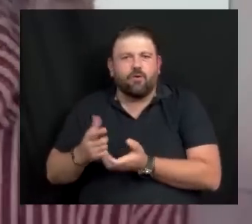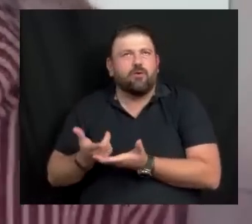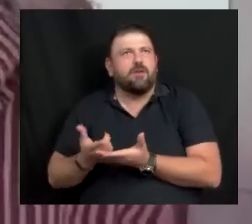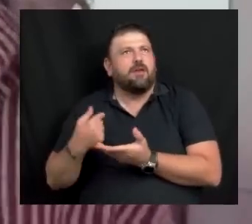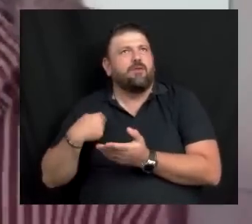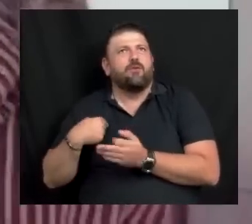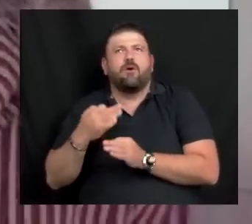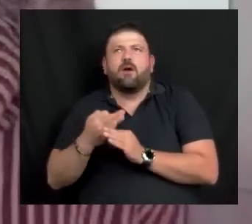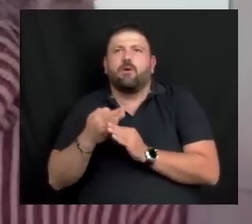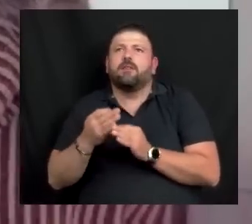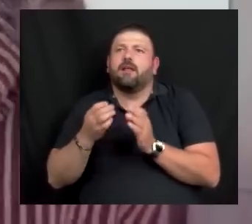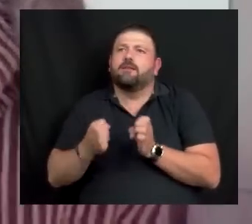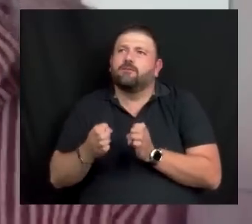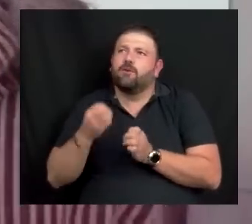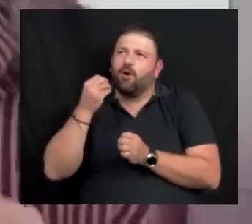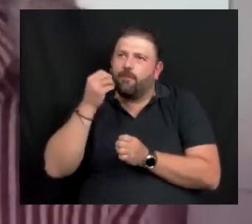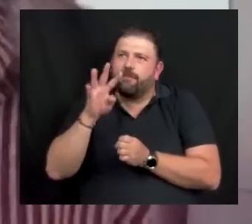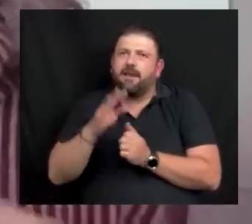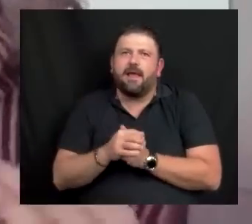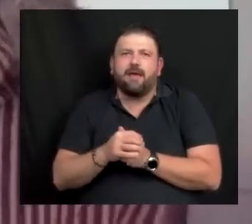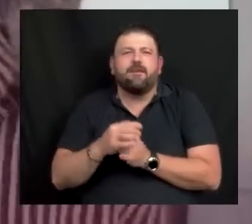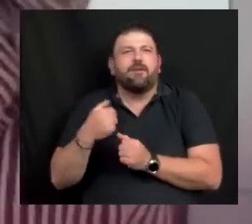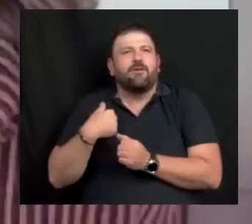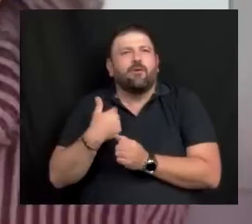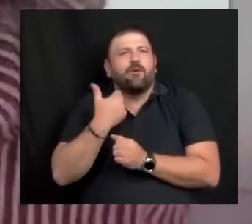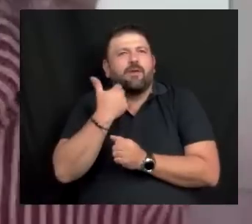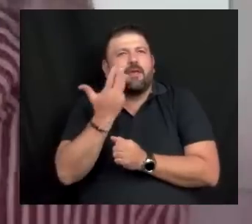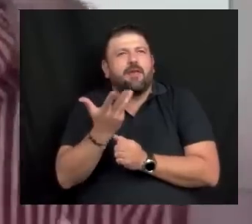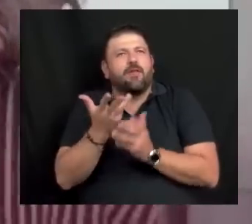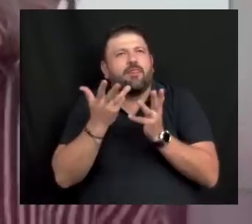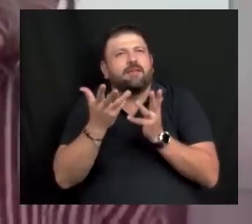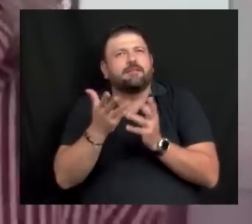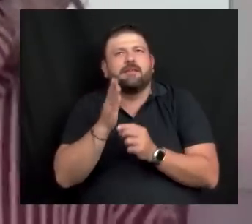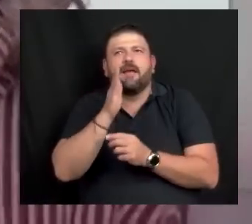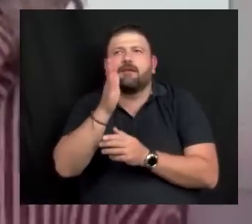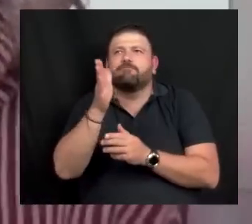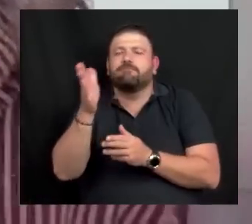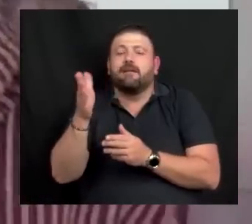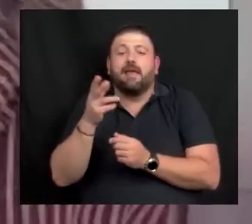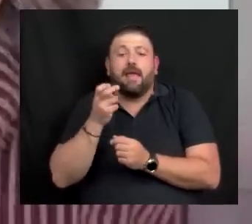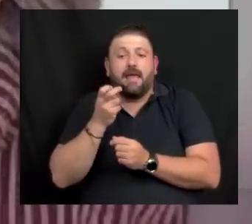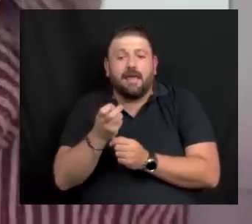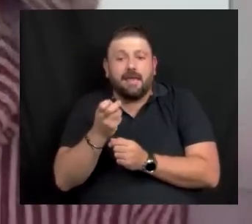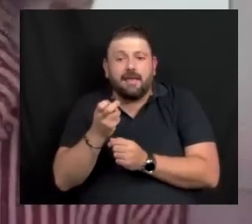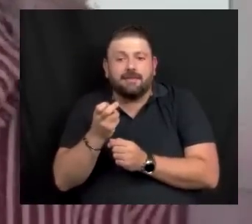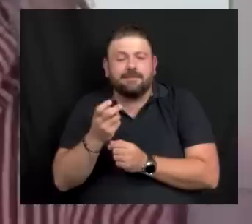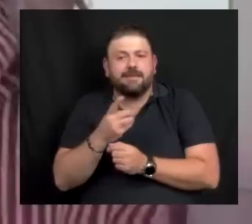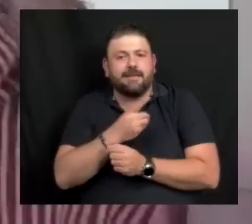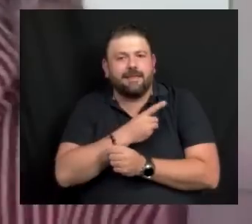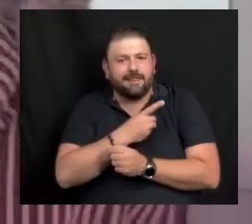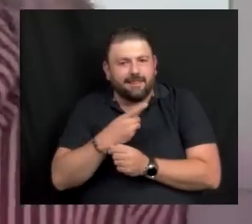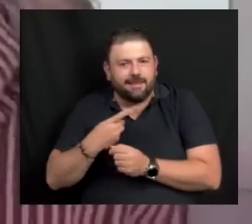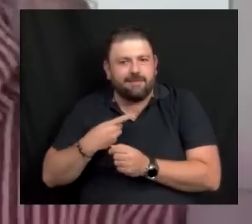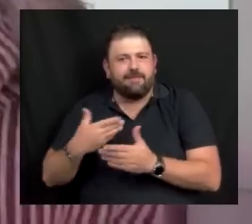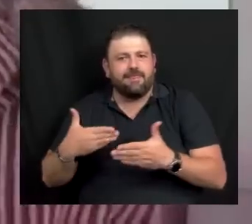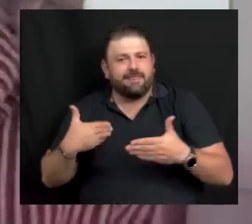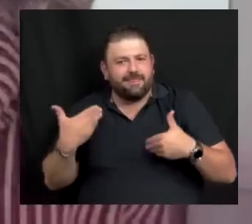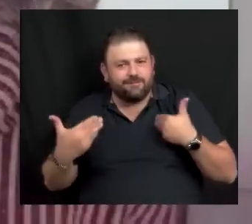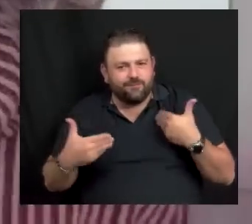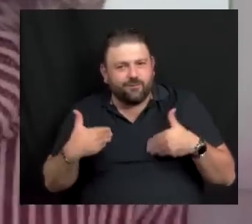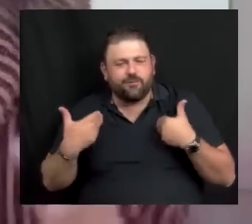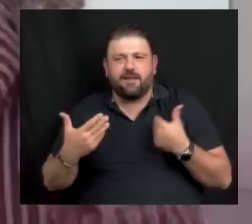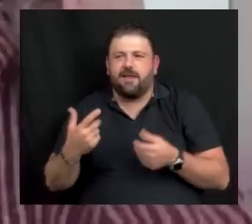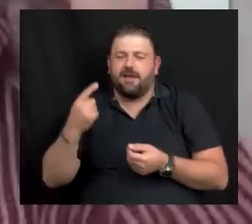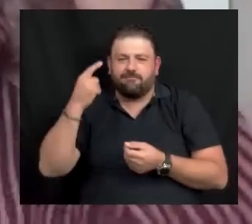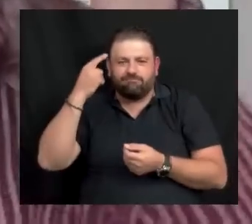estamos? ¿Y hacia dónde podemos dirigirnos día con día? Esto se trata de disfrutar, de vivirlo, de